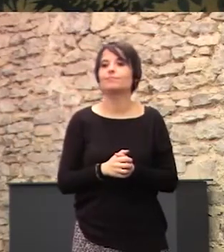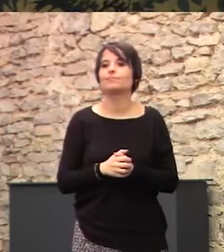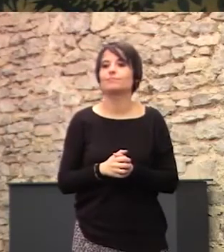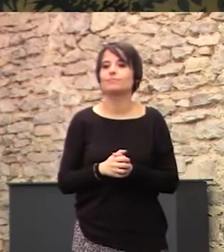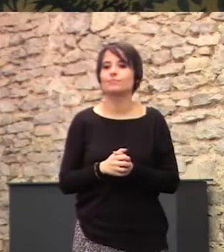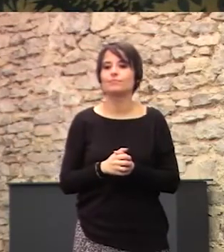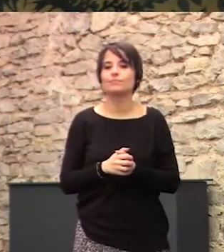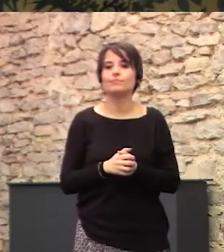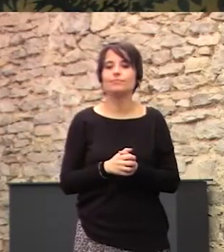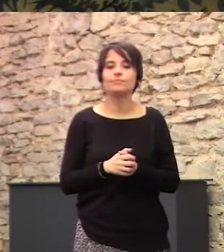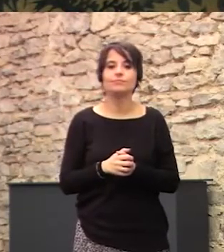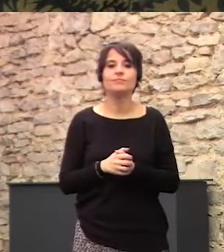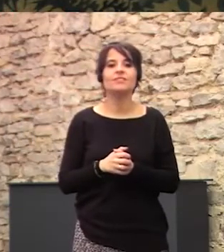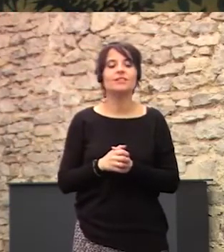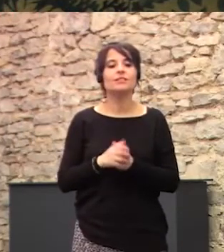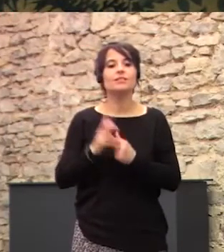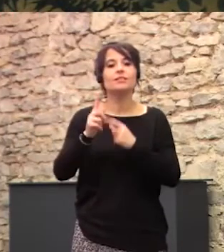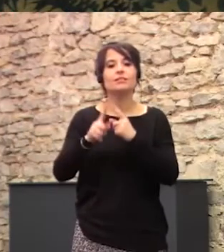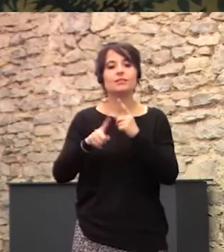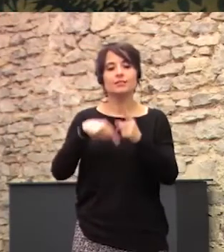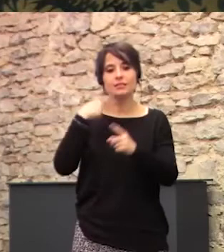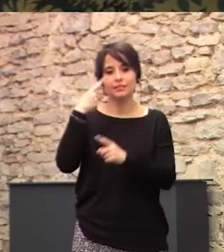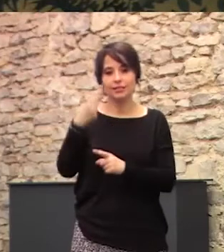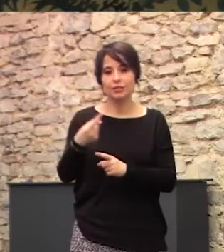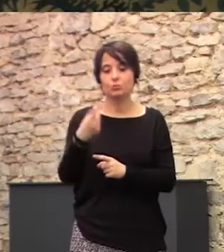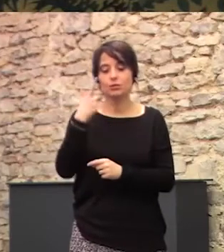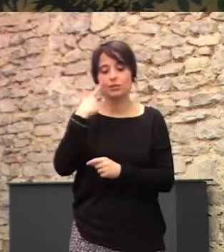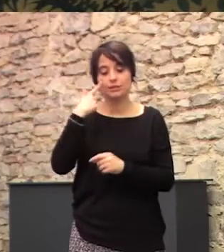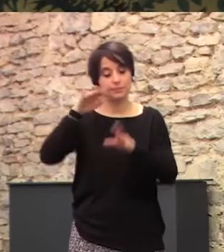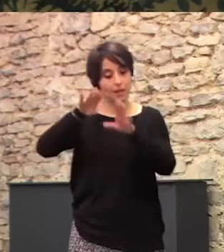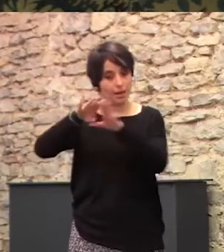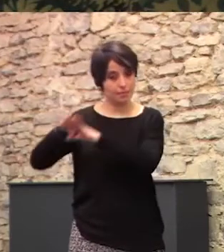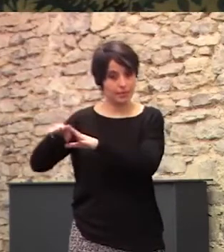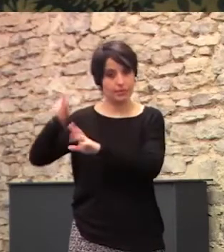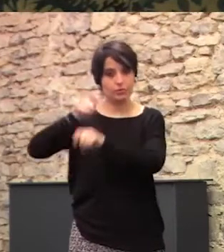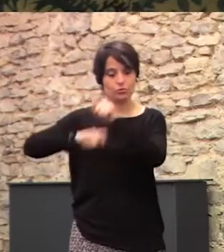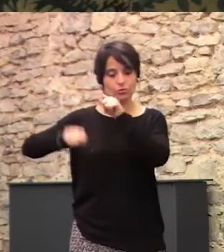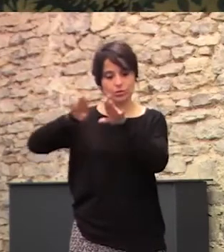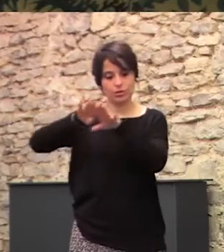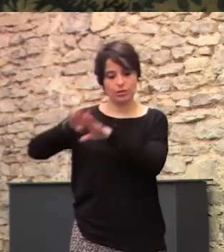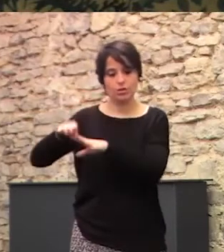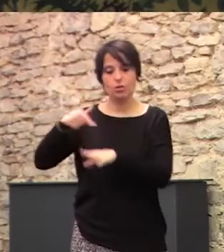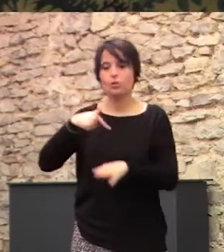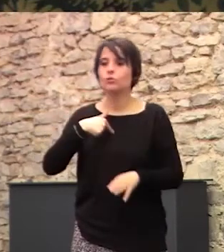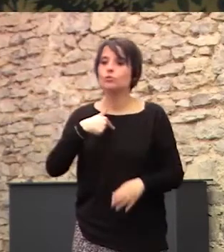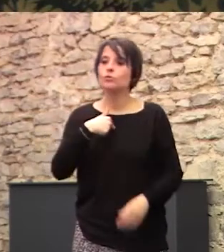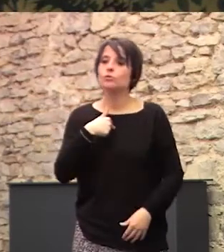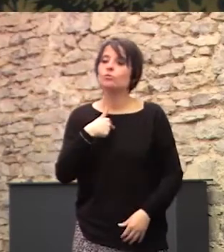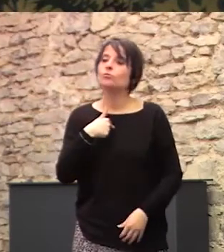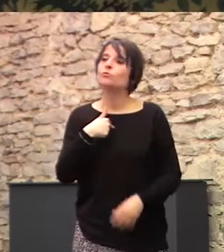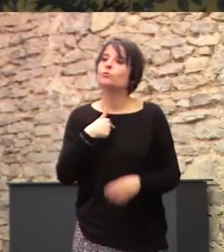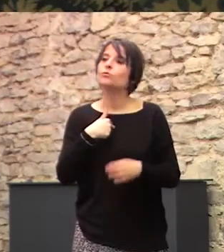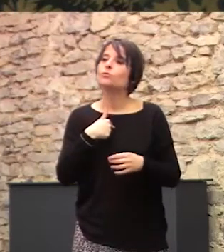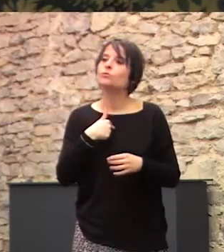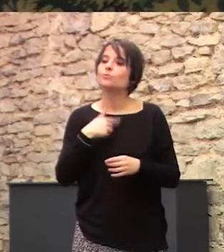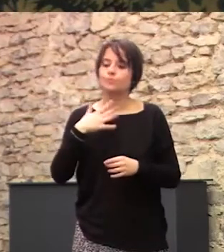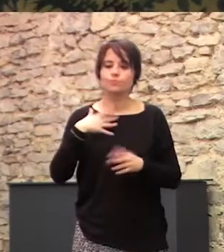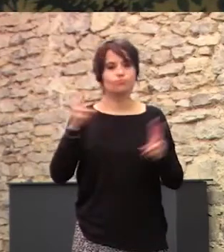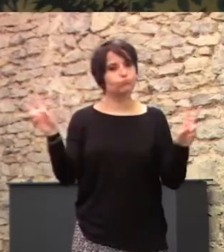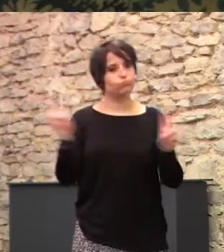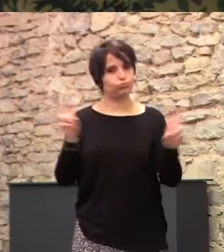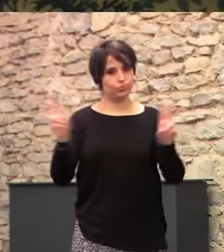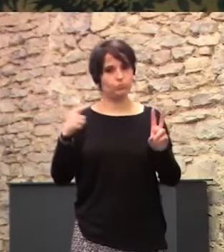Luego, bueno, aparte de este espacio, yo personalmente, bueno, mi militancia